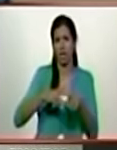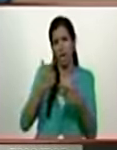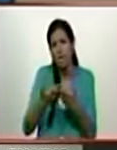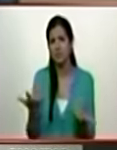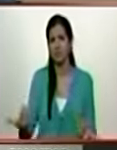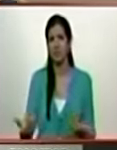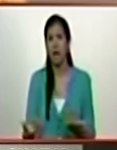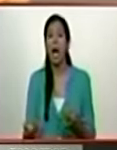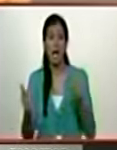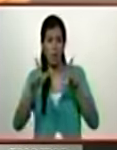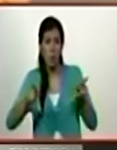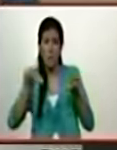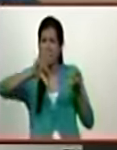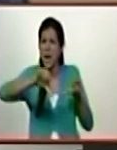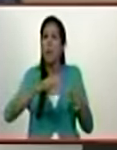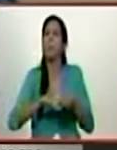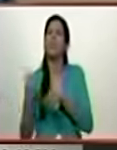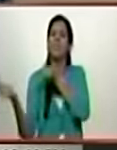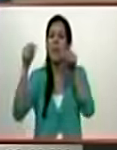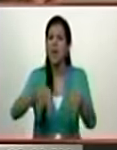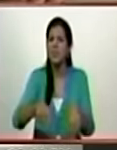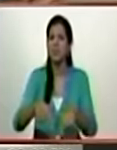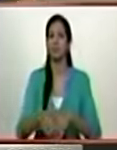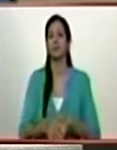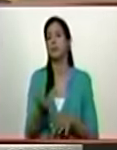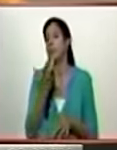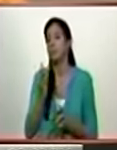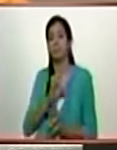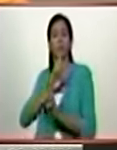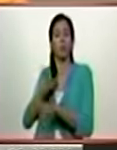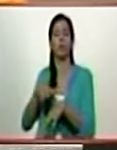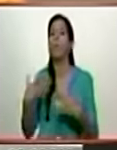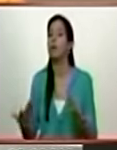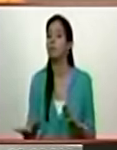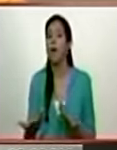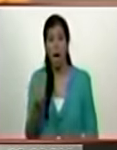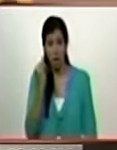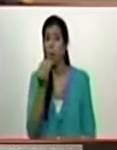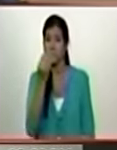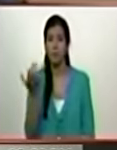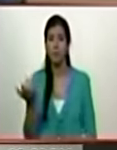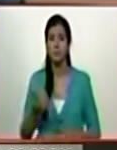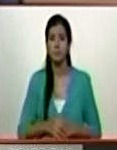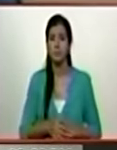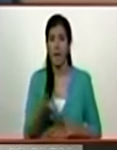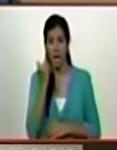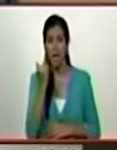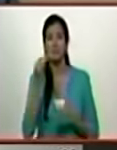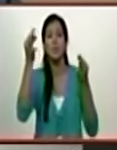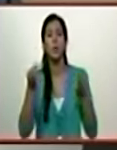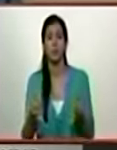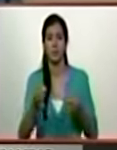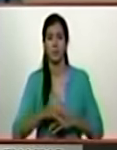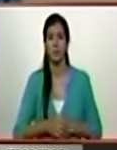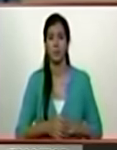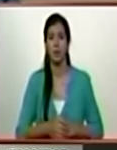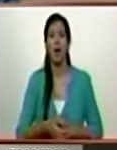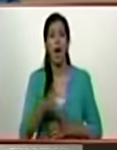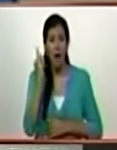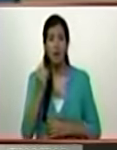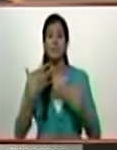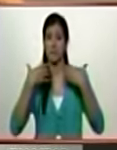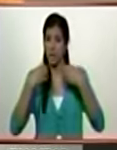ir para un sitio que es malo? Ah, yo tengo la respuesta, simplista, pero la tengo. Aquí hay comida, aquí hay seguridad, aquí